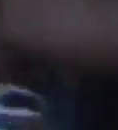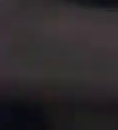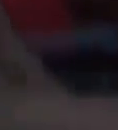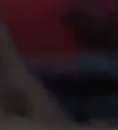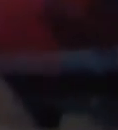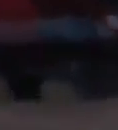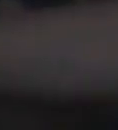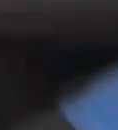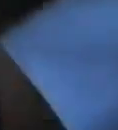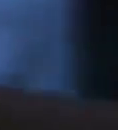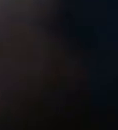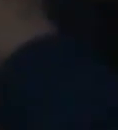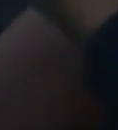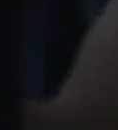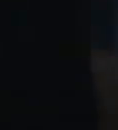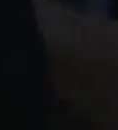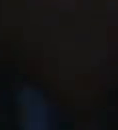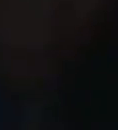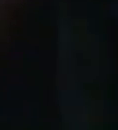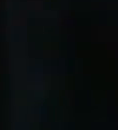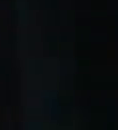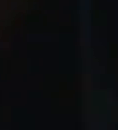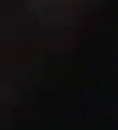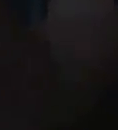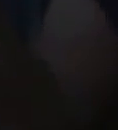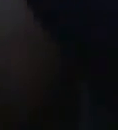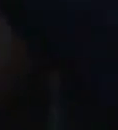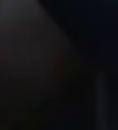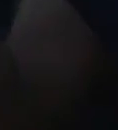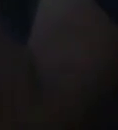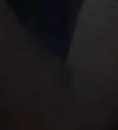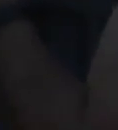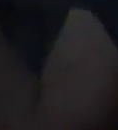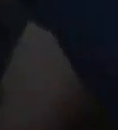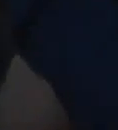Yo soy el hijo del fuego.